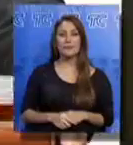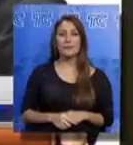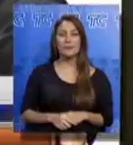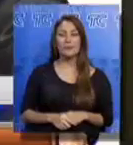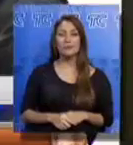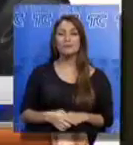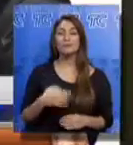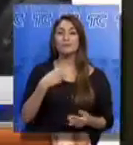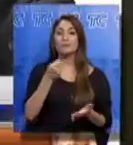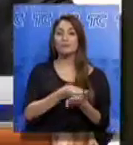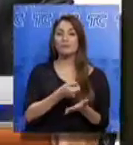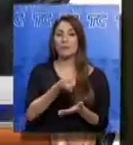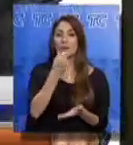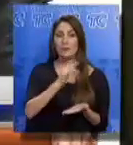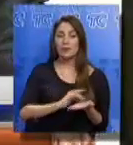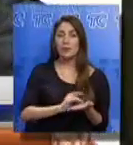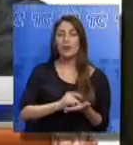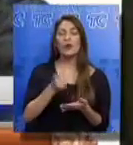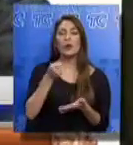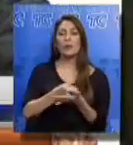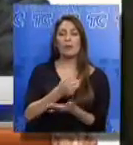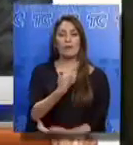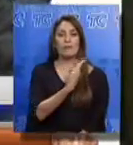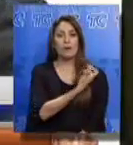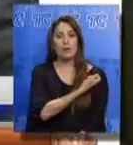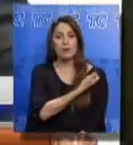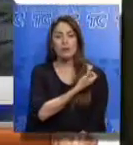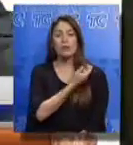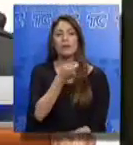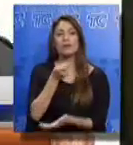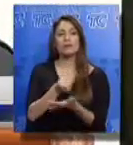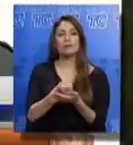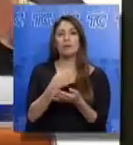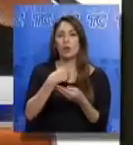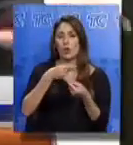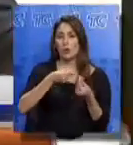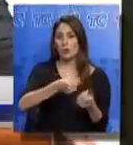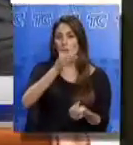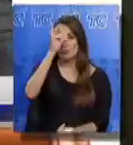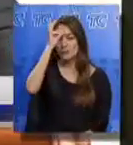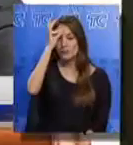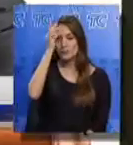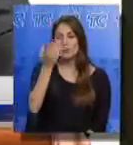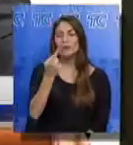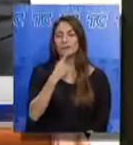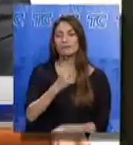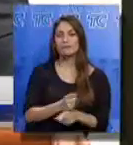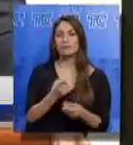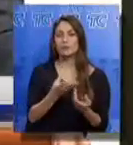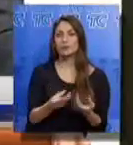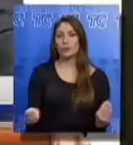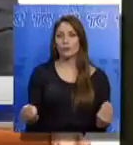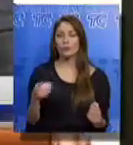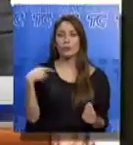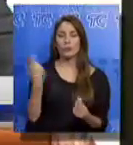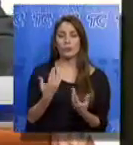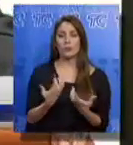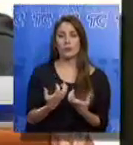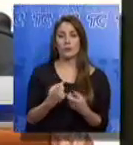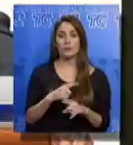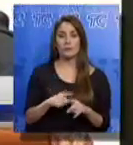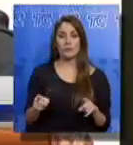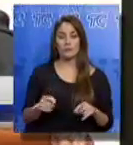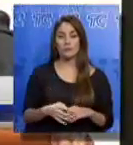medicinas, dejar de comprar las vacunas, dejar de invertir en hospitales. Esa es la solución que algunos esperan, pero no es